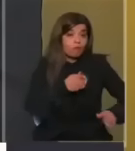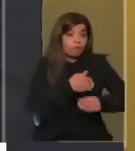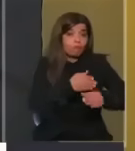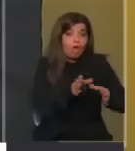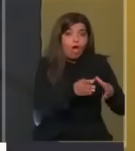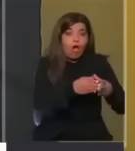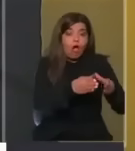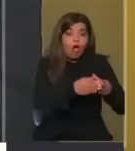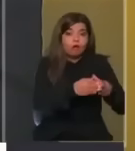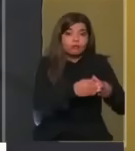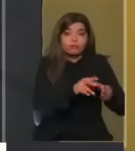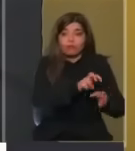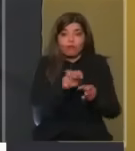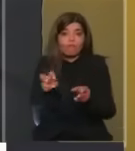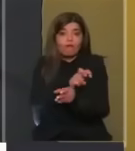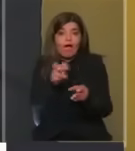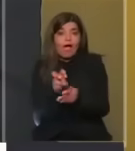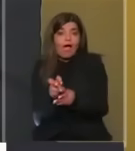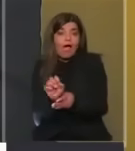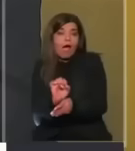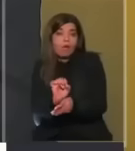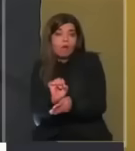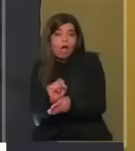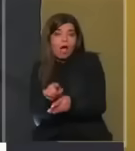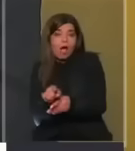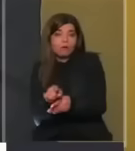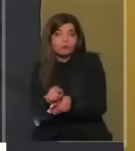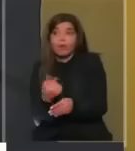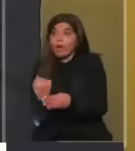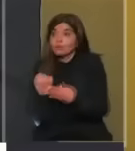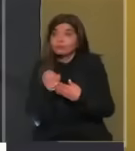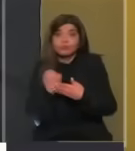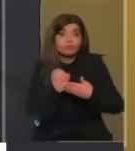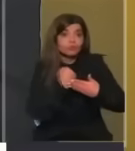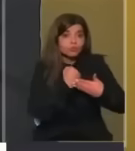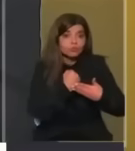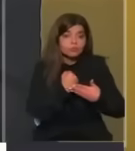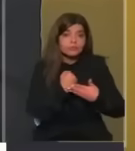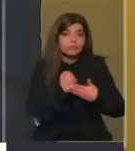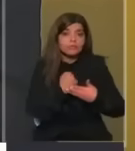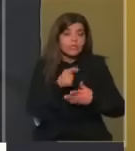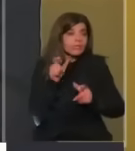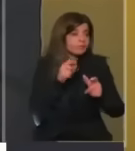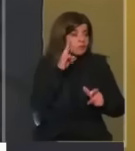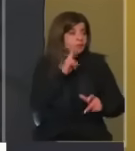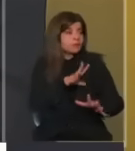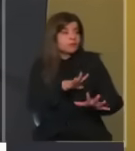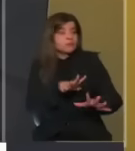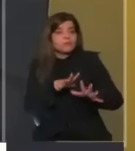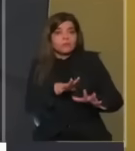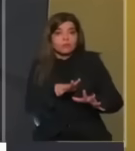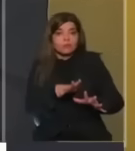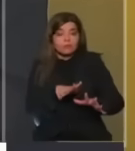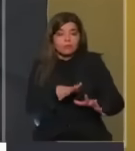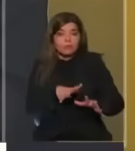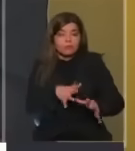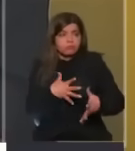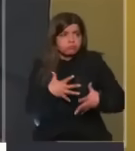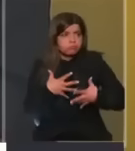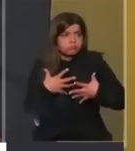tribu, nos bajamos todos de los autos, tratando de pedir ayuda. La tribu estaba pero absolutamente